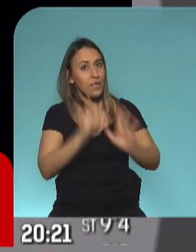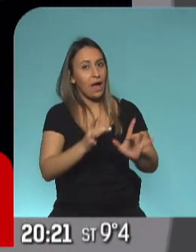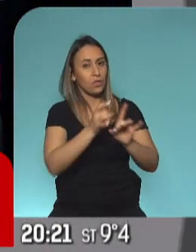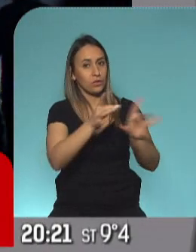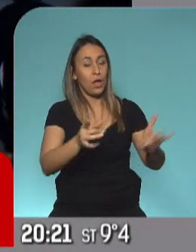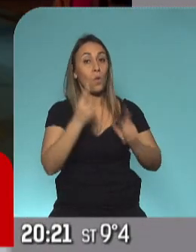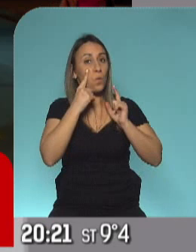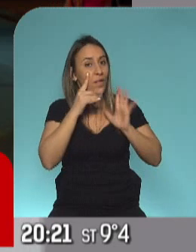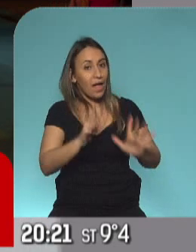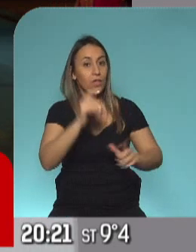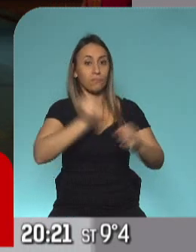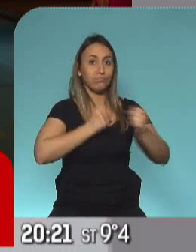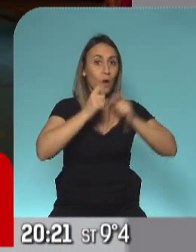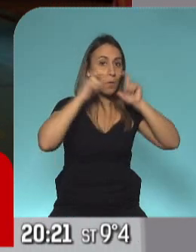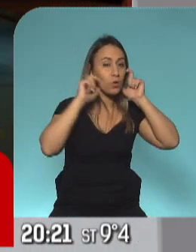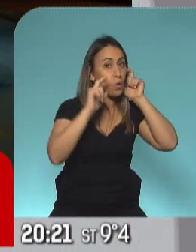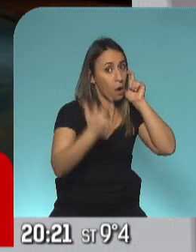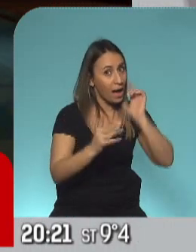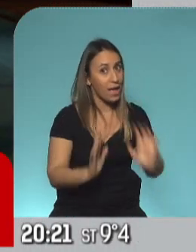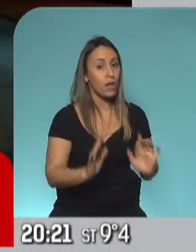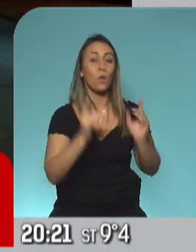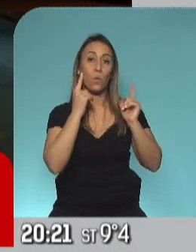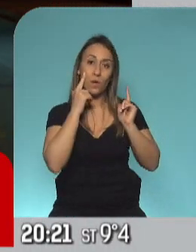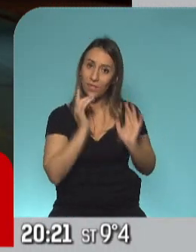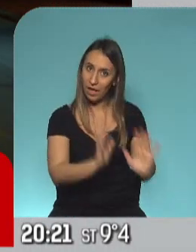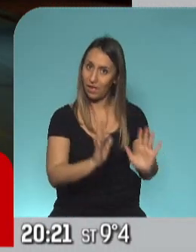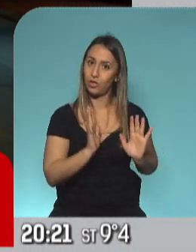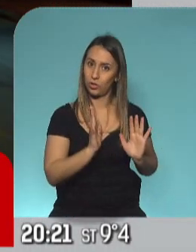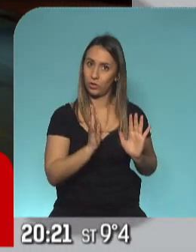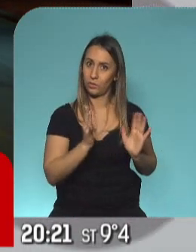barbijo para los corredores, hay unas cuestiones, el cambio de dirección. También.